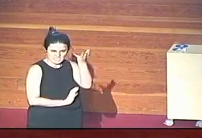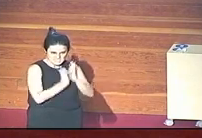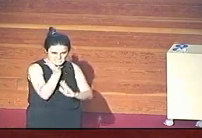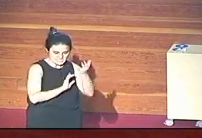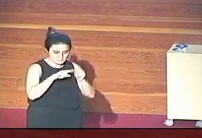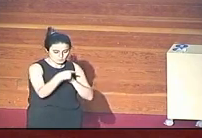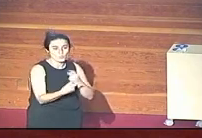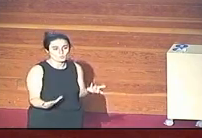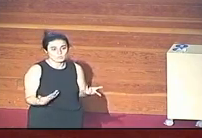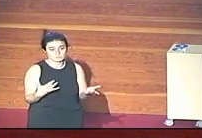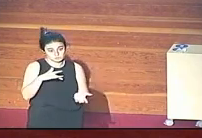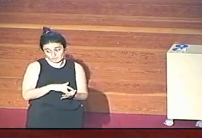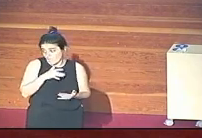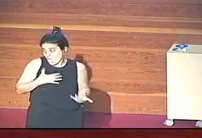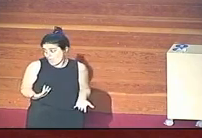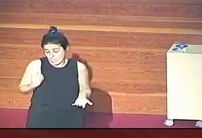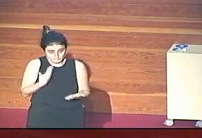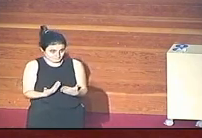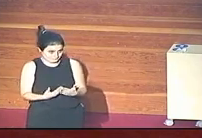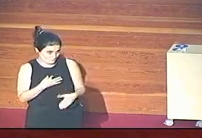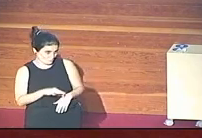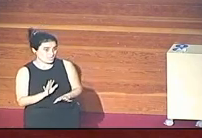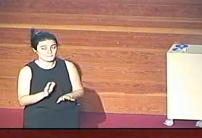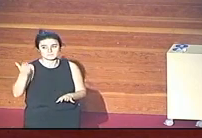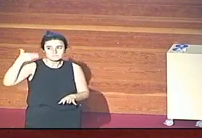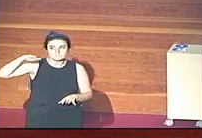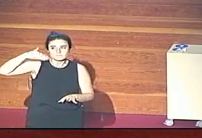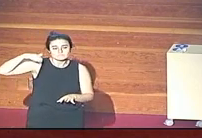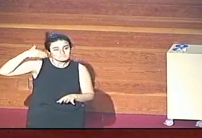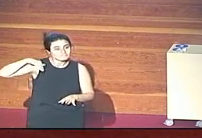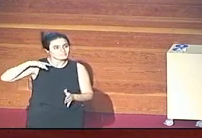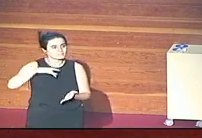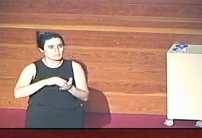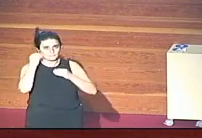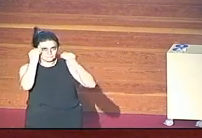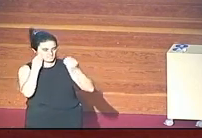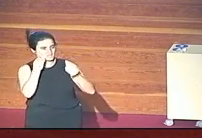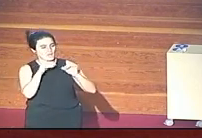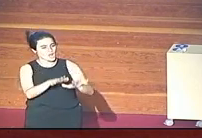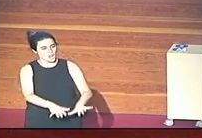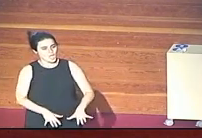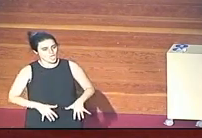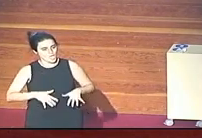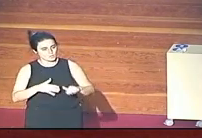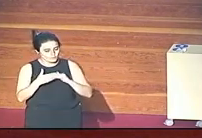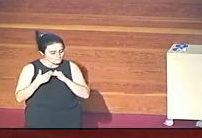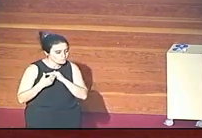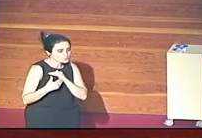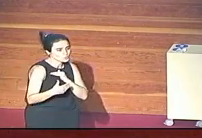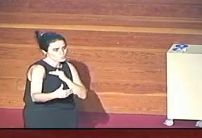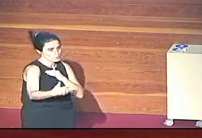pasando lo que pasa que no se valoró lo suficiente la rapidez y la capacidad de